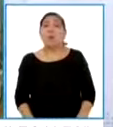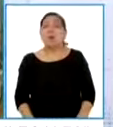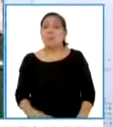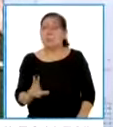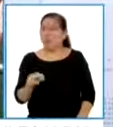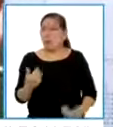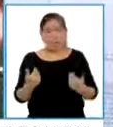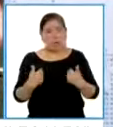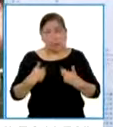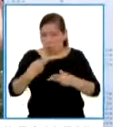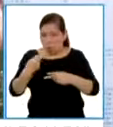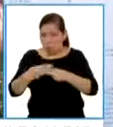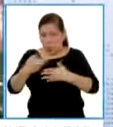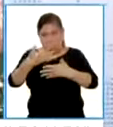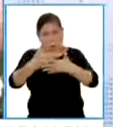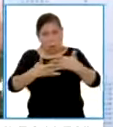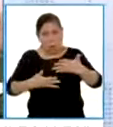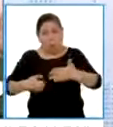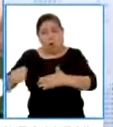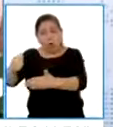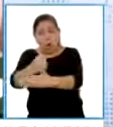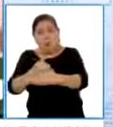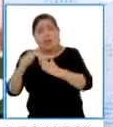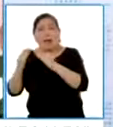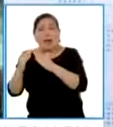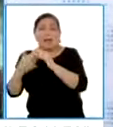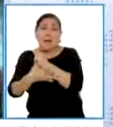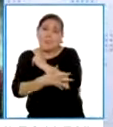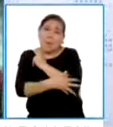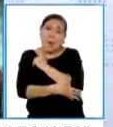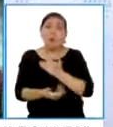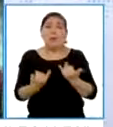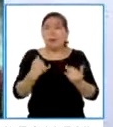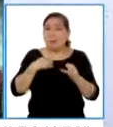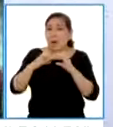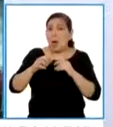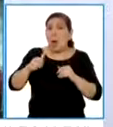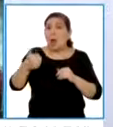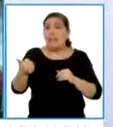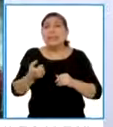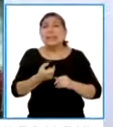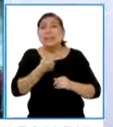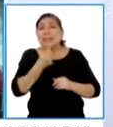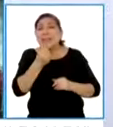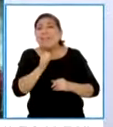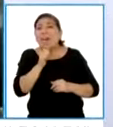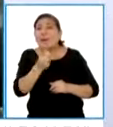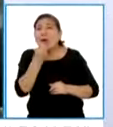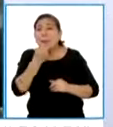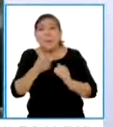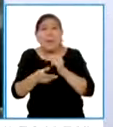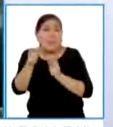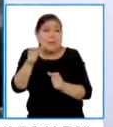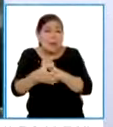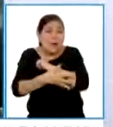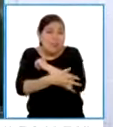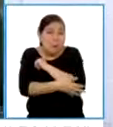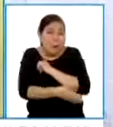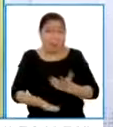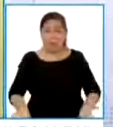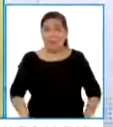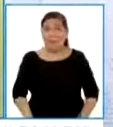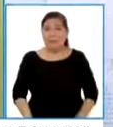No tenemos un padrón de ollas comunes. Mientras usted y yo estamos conversando, hay una crisis alimentaria. Así es. Bueno, en tal